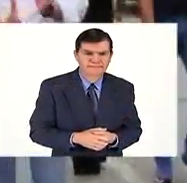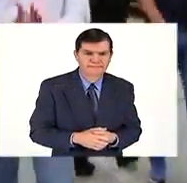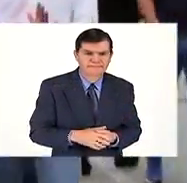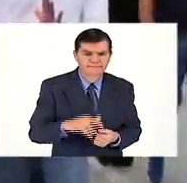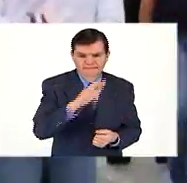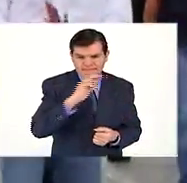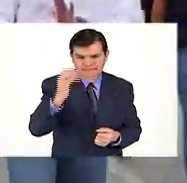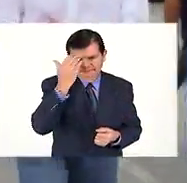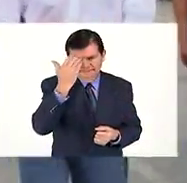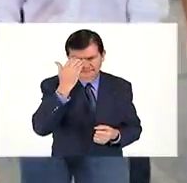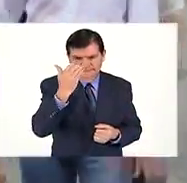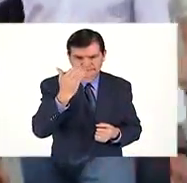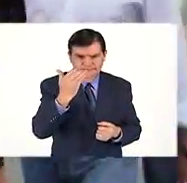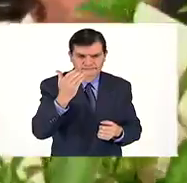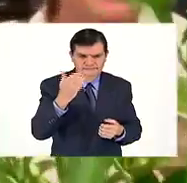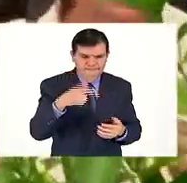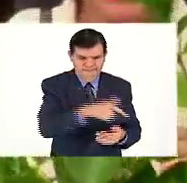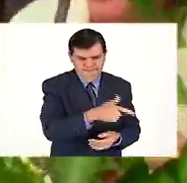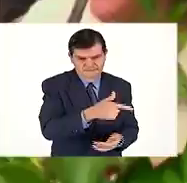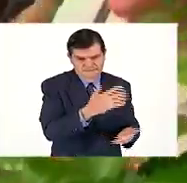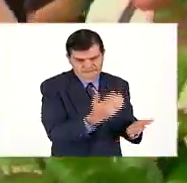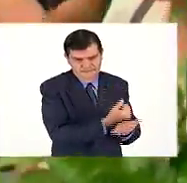Reconoció el triunfo con